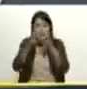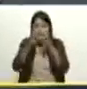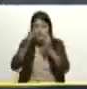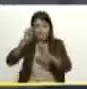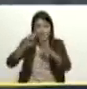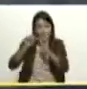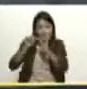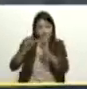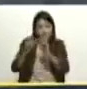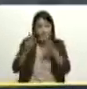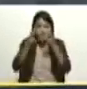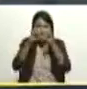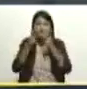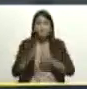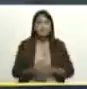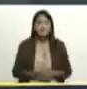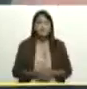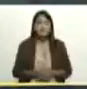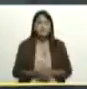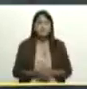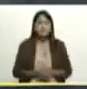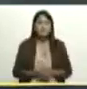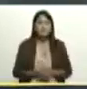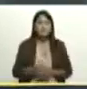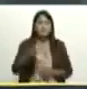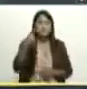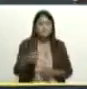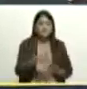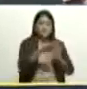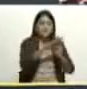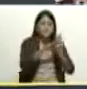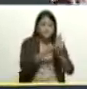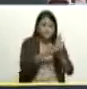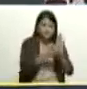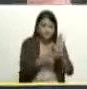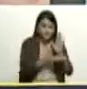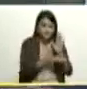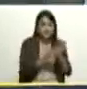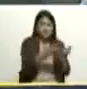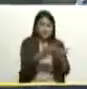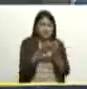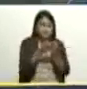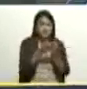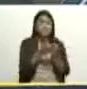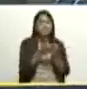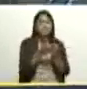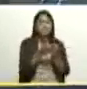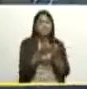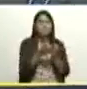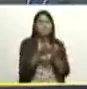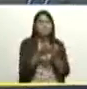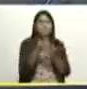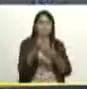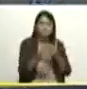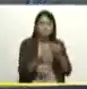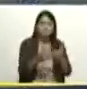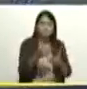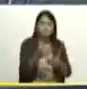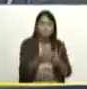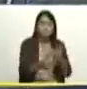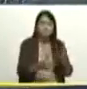a eso, a través de normas arancelarias, para arancelaria, hemos podido ir